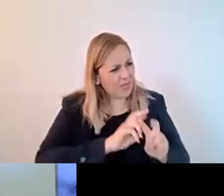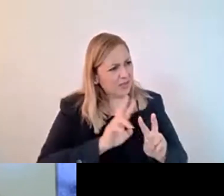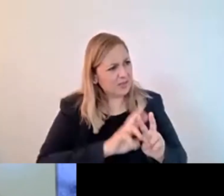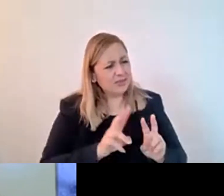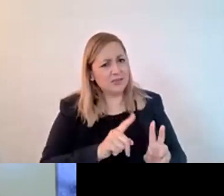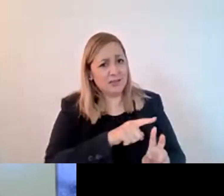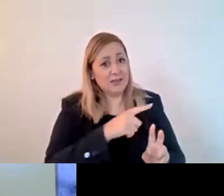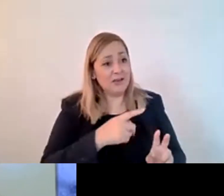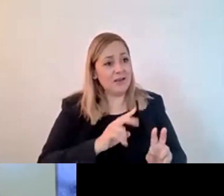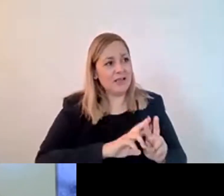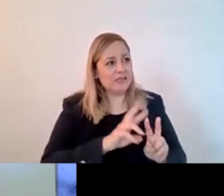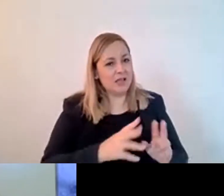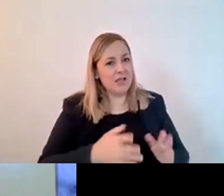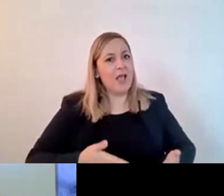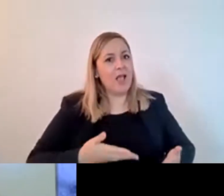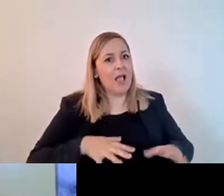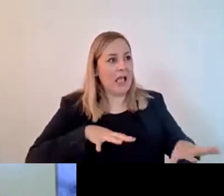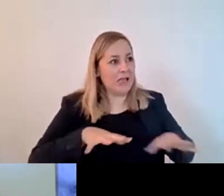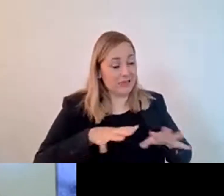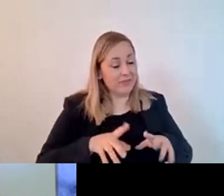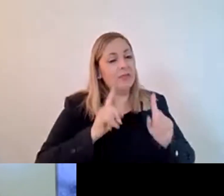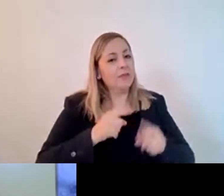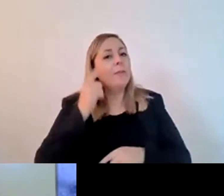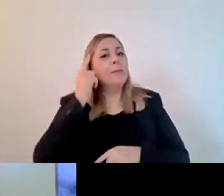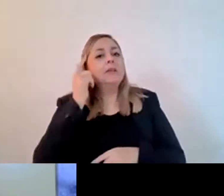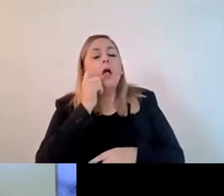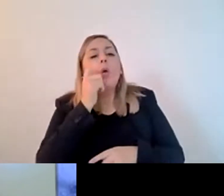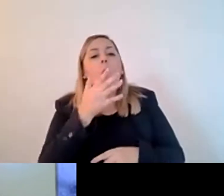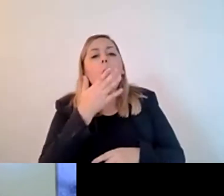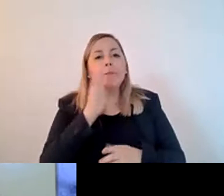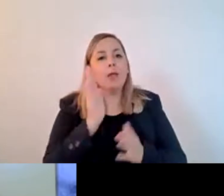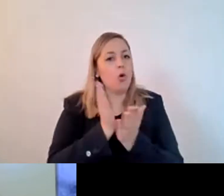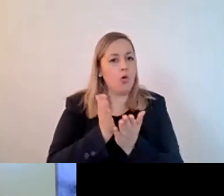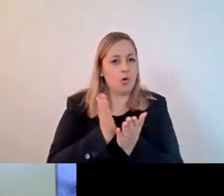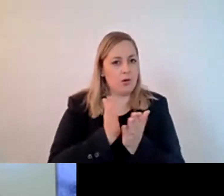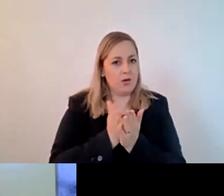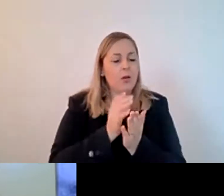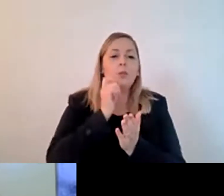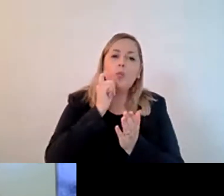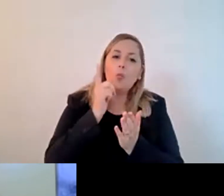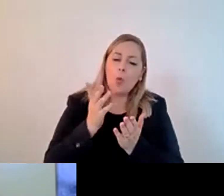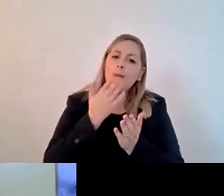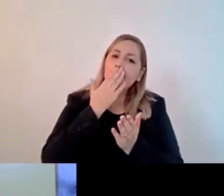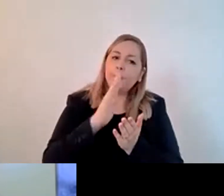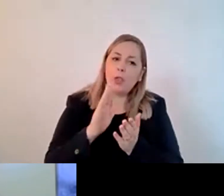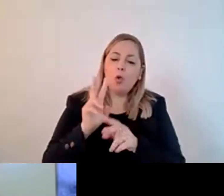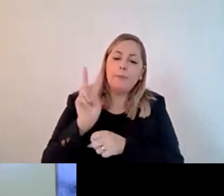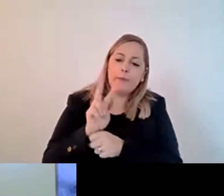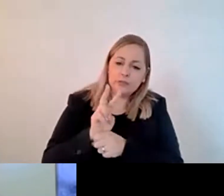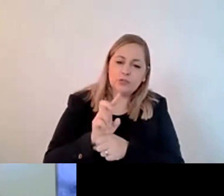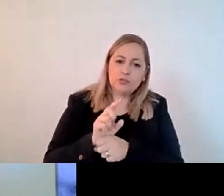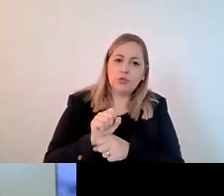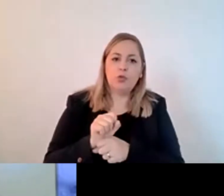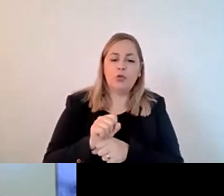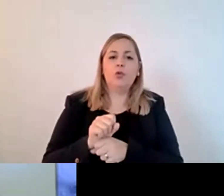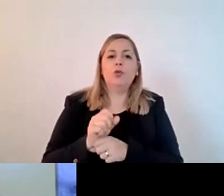haga actividades temerarias. Entonces, pensar cuál será el mejor colegio, cuál será el mejor profesor, que en la medida